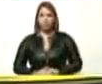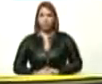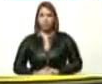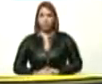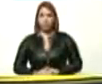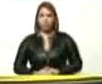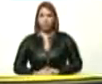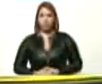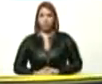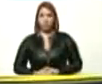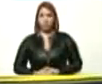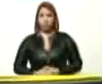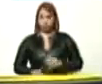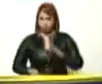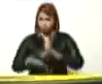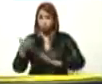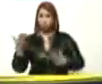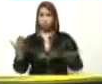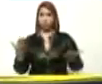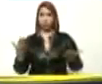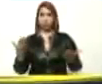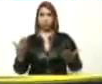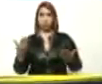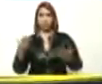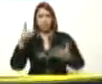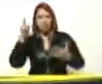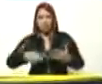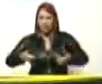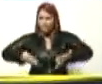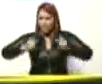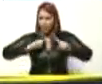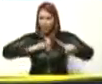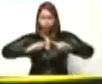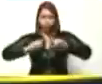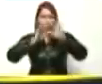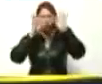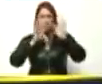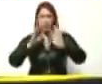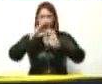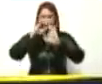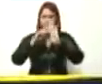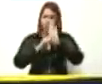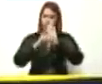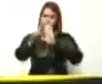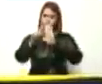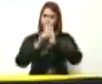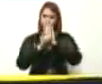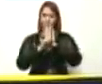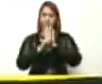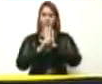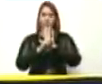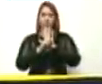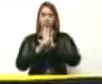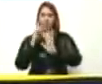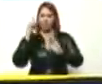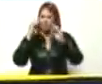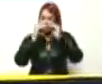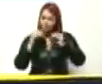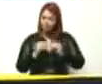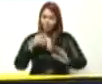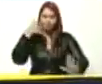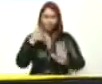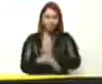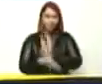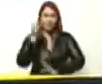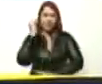salir, al uso, y a la activación, de los mecanismos, constitucionales, y legales, que corresponde, a la asamblea nacional,